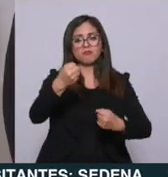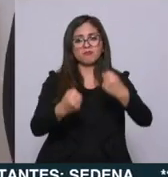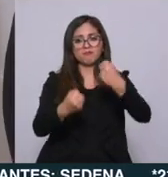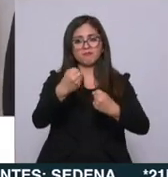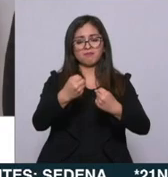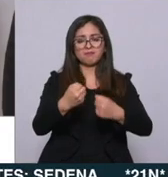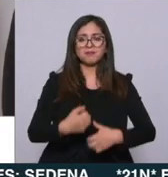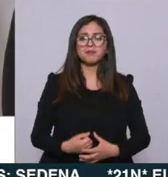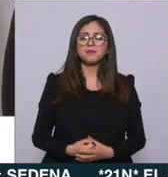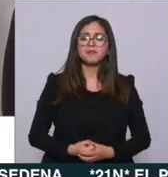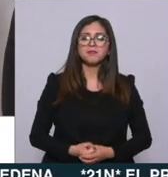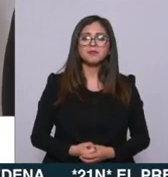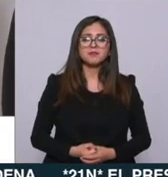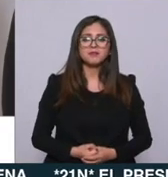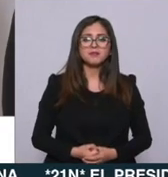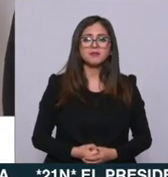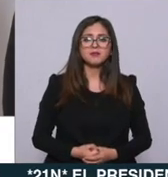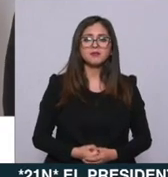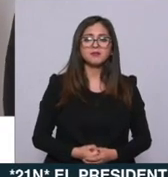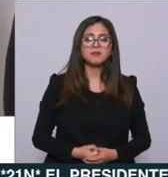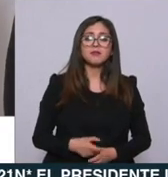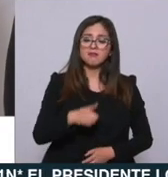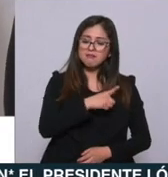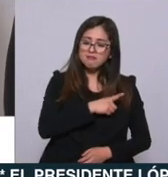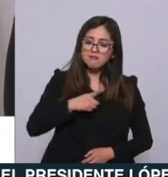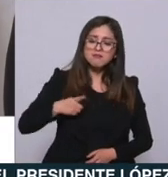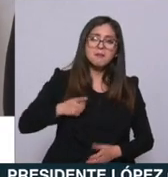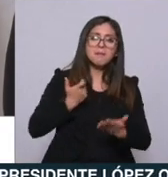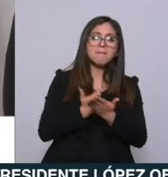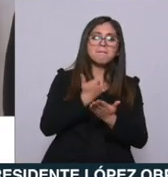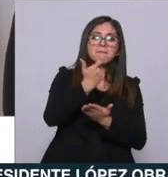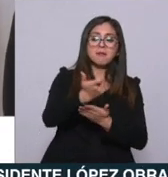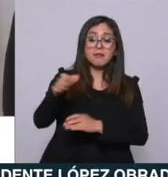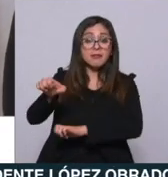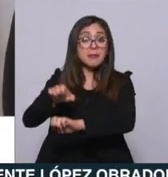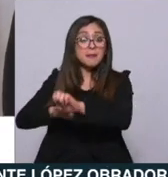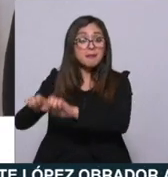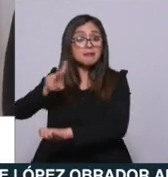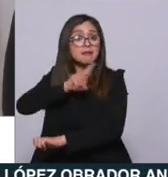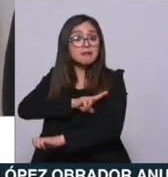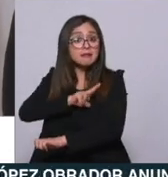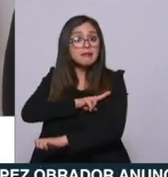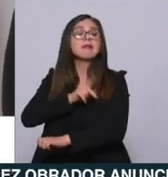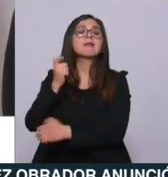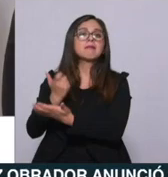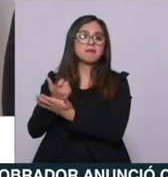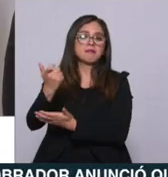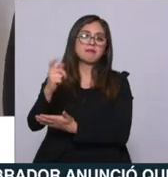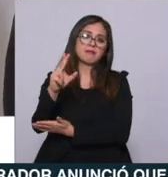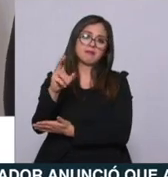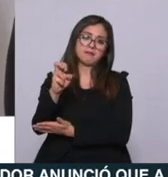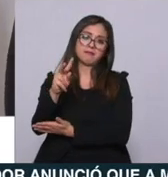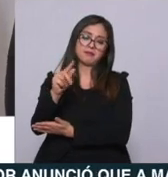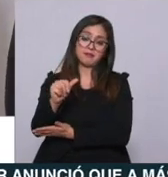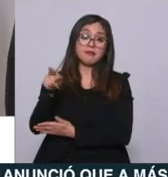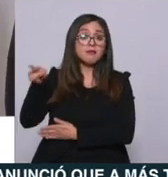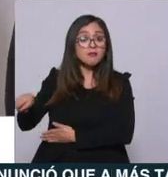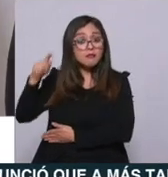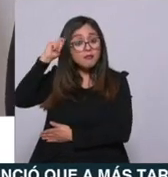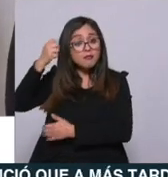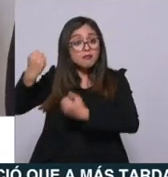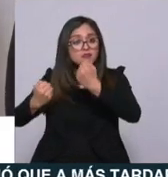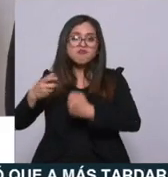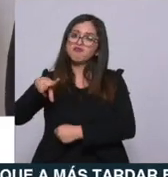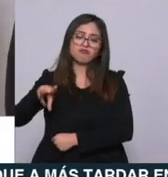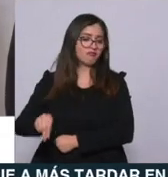tener que pagar las empresas la revista. No es el chofer, es la empresa que tiene